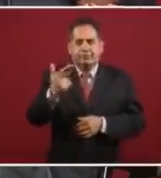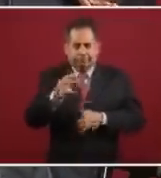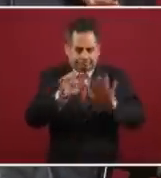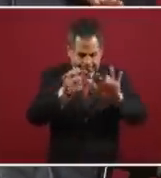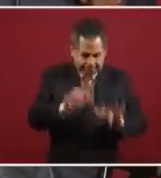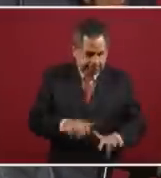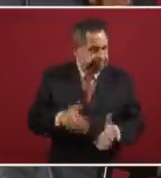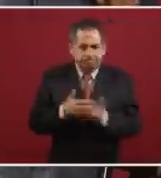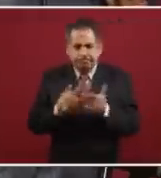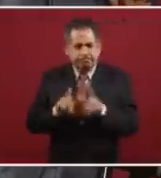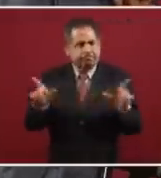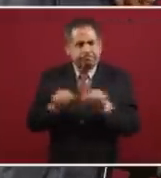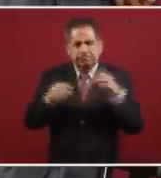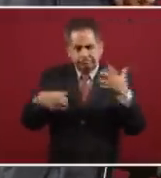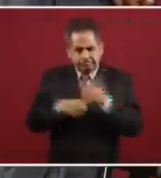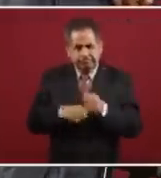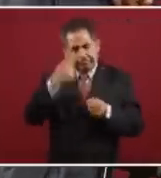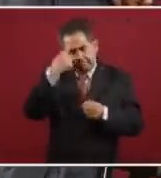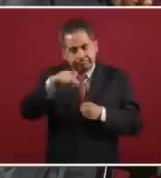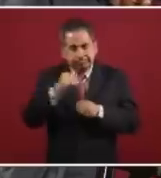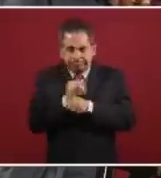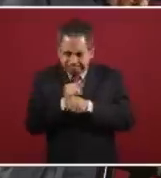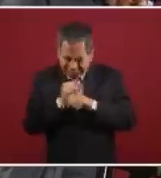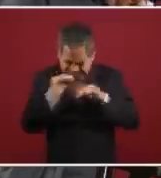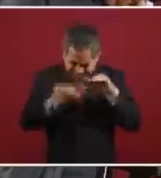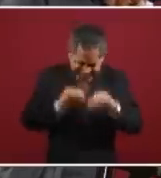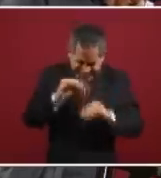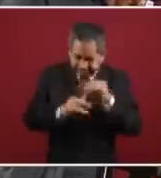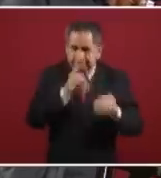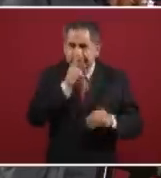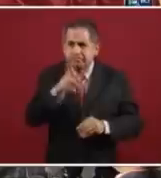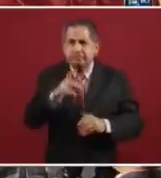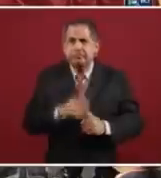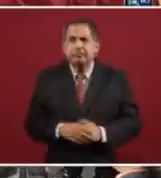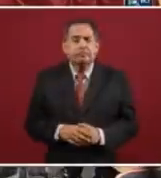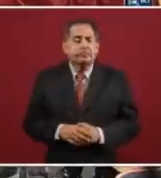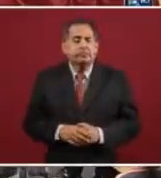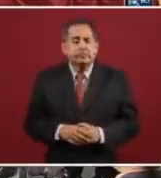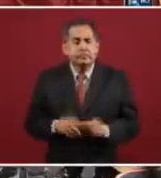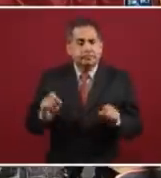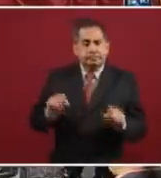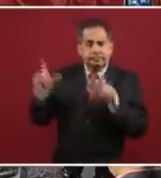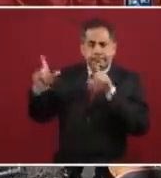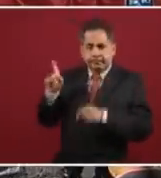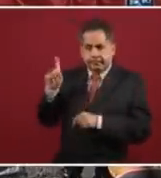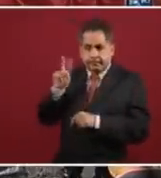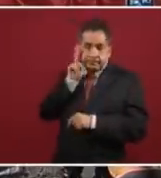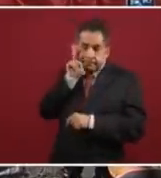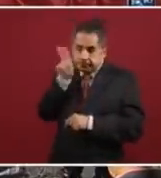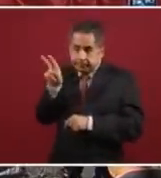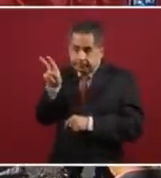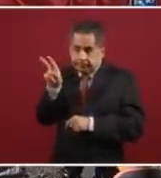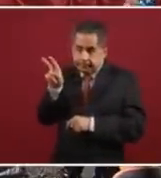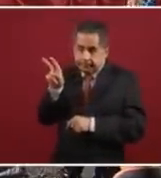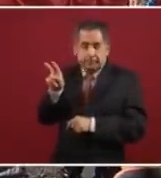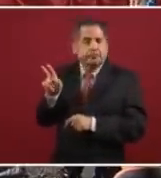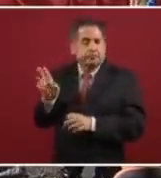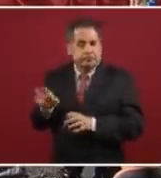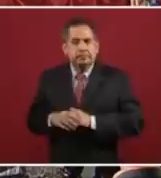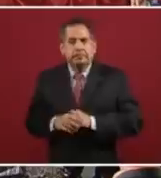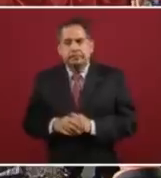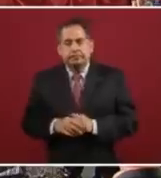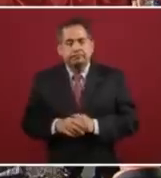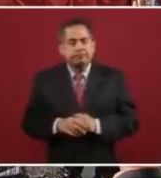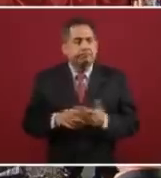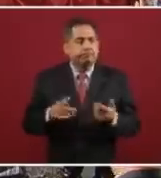las carpetas de investigación. Vamos a poner este cuadro. Fíjense ustedes el